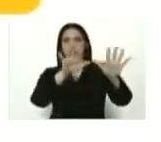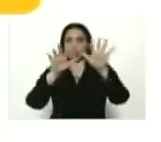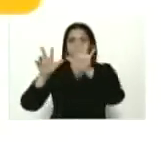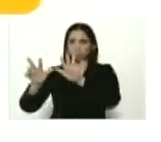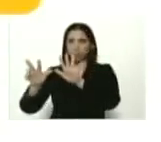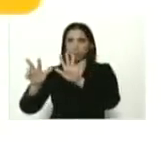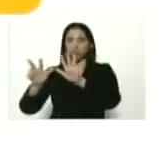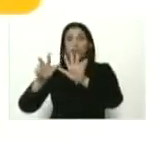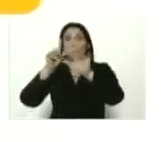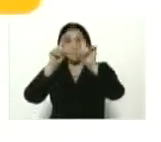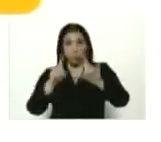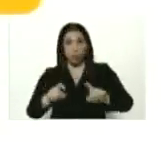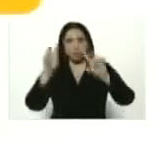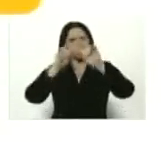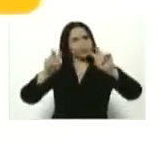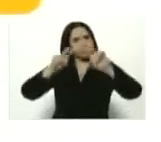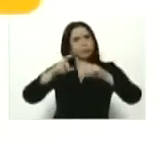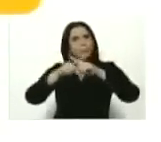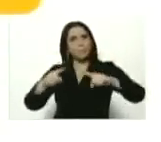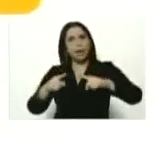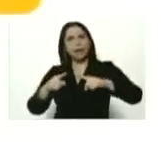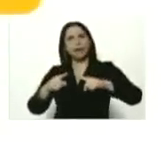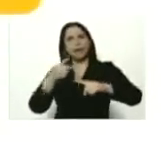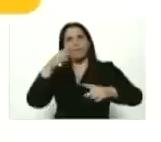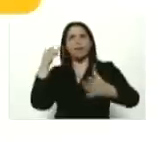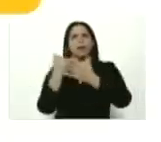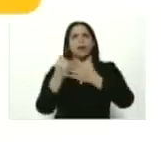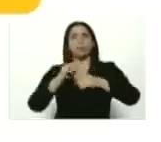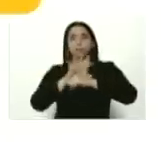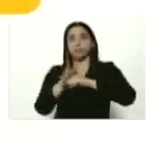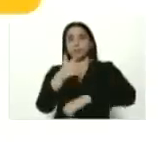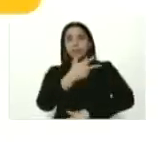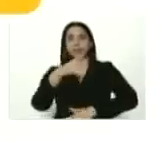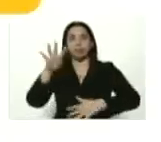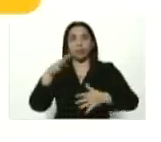1.046.118 pruebas diagnósticas para COVID-19,